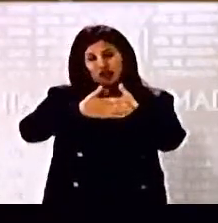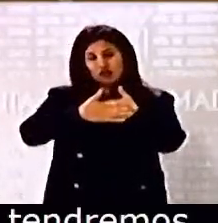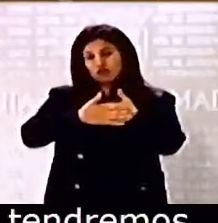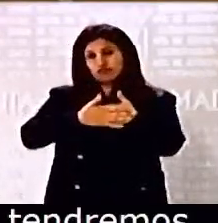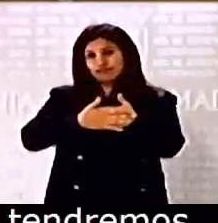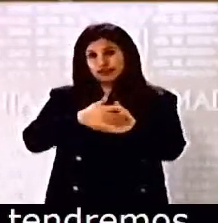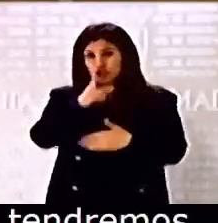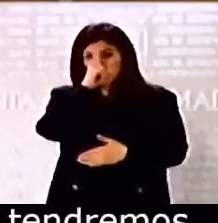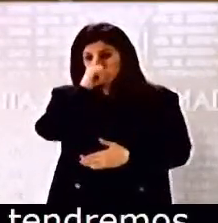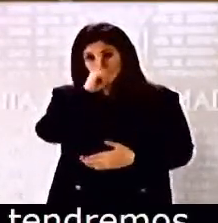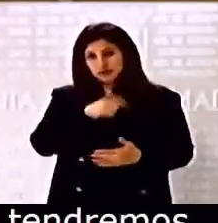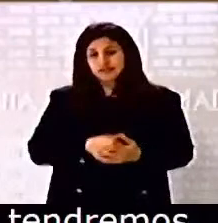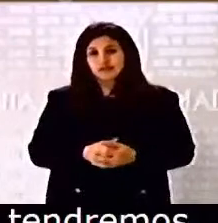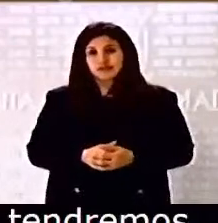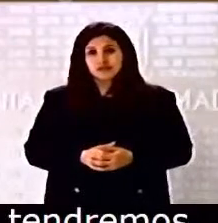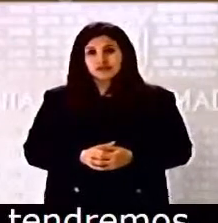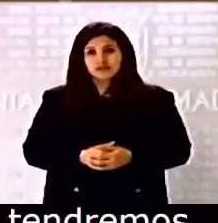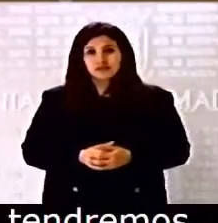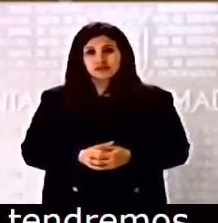quiero adelantarme,